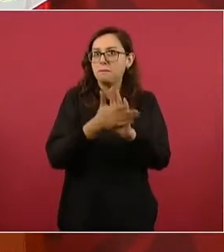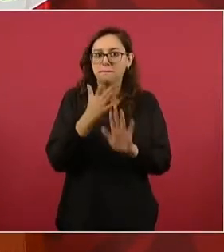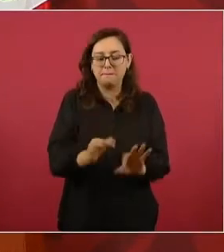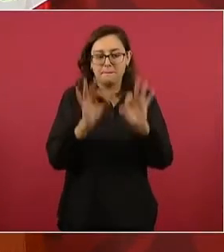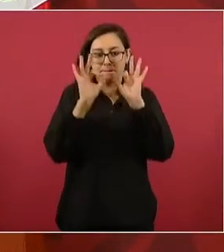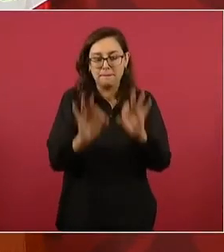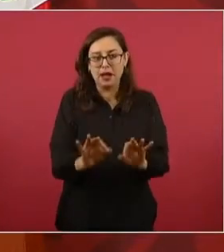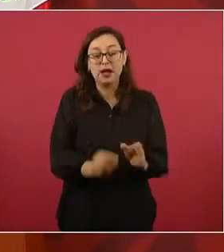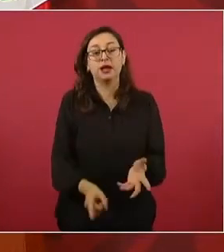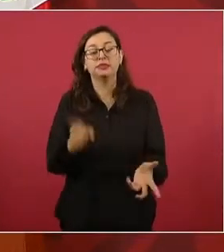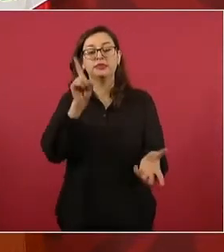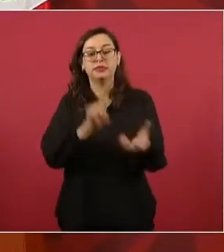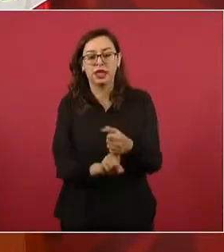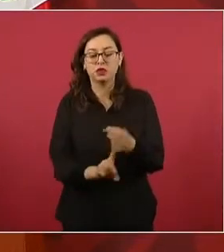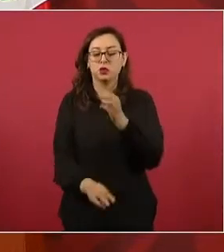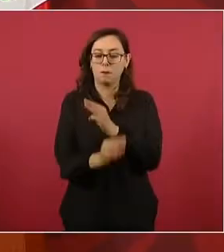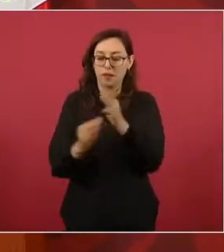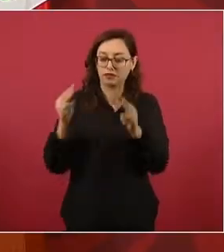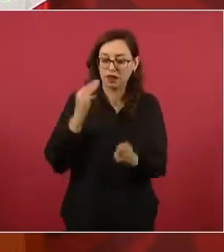los centros de salud